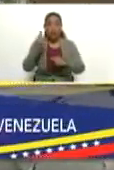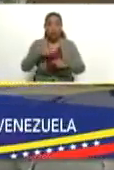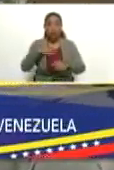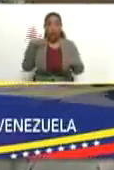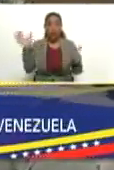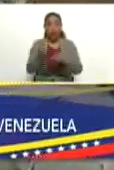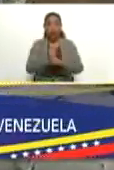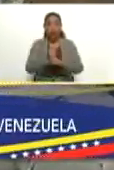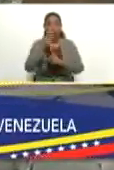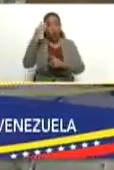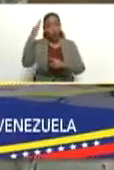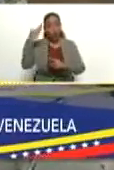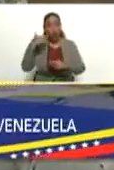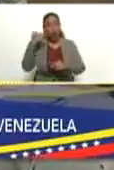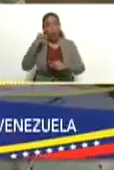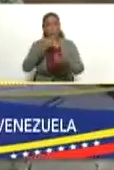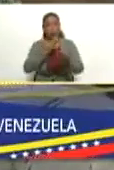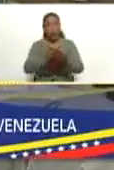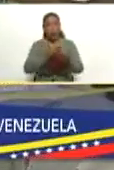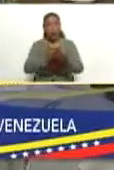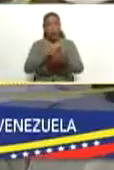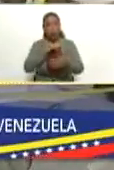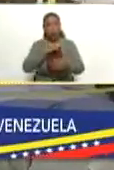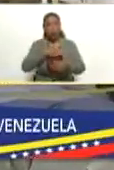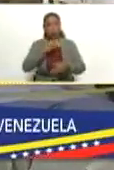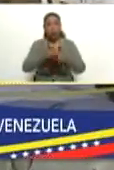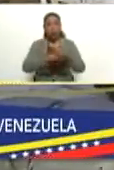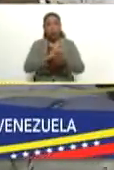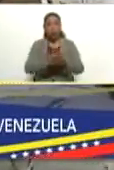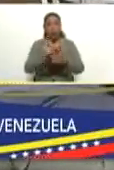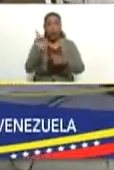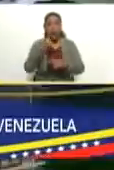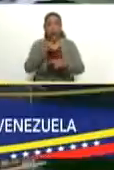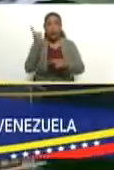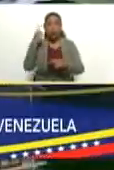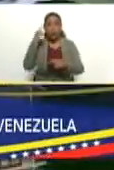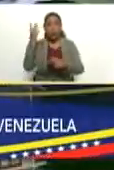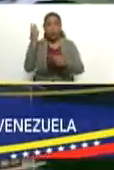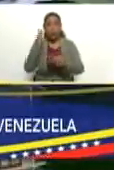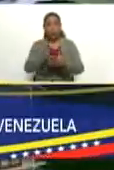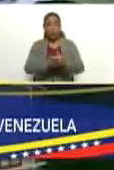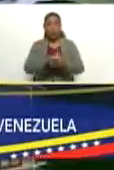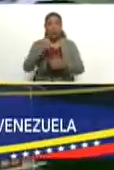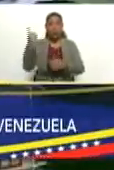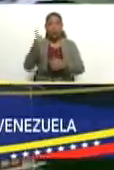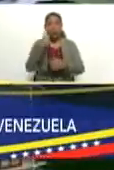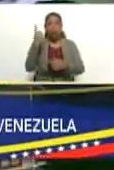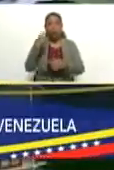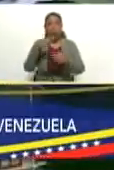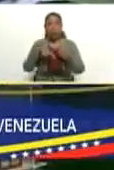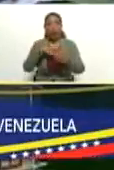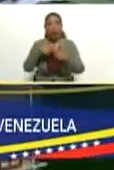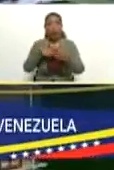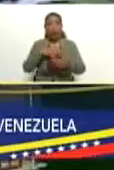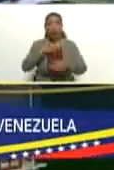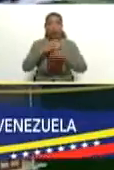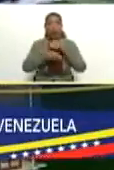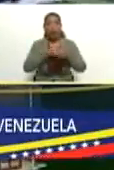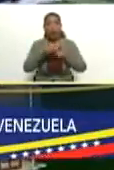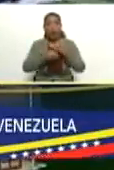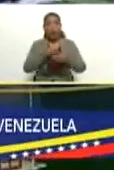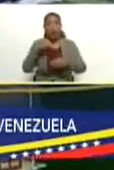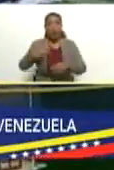los sueños que se han propuesto como nosotros lo pudimos hacer. Lo que está diciendo Wilmer, Héctor, solo en revolución es posible garantizar